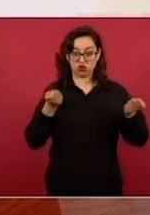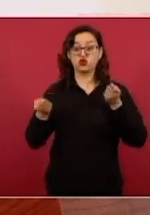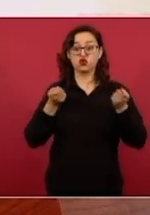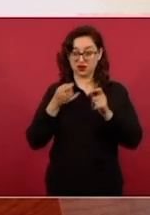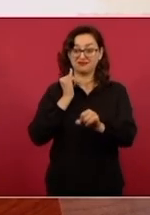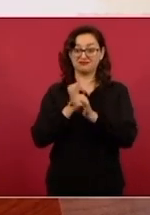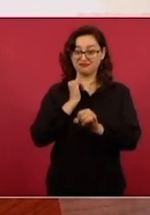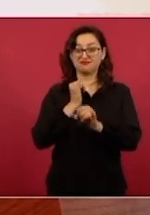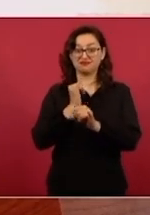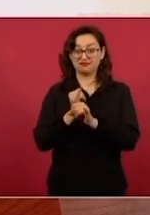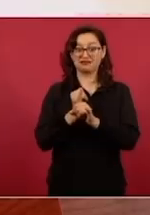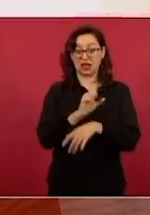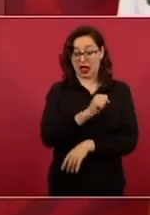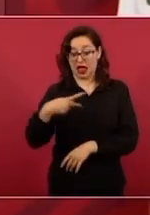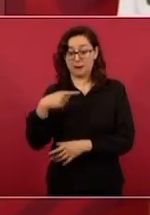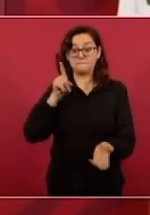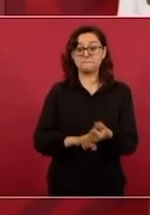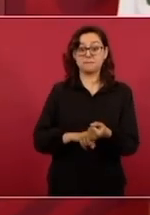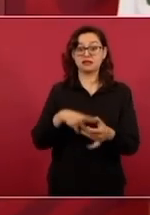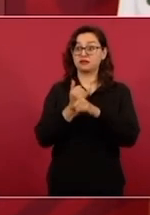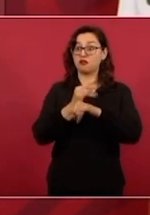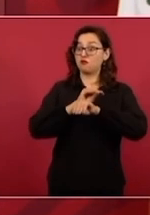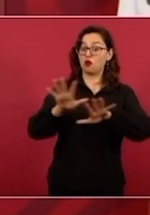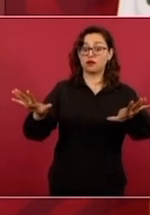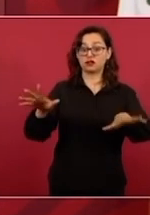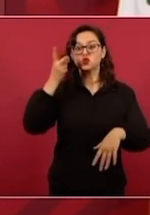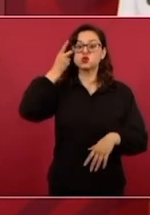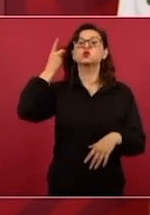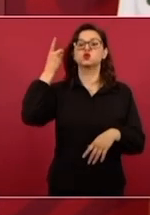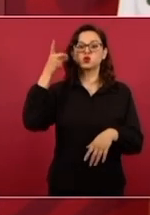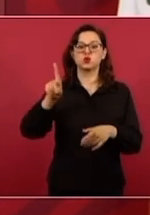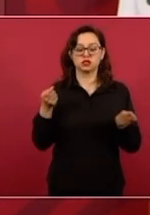de los medios la información